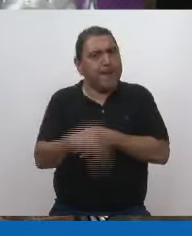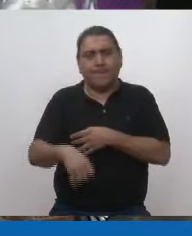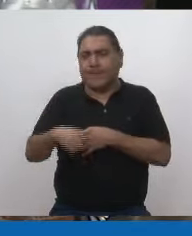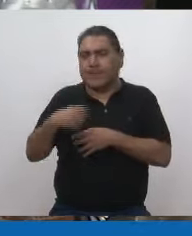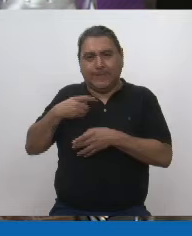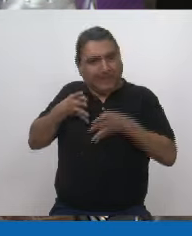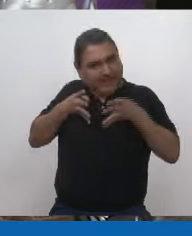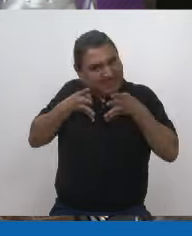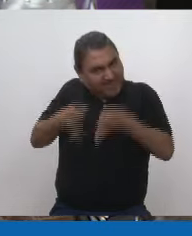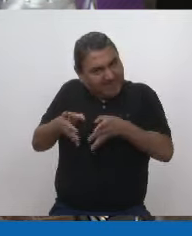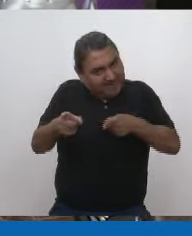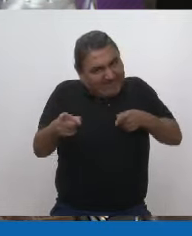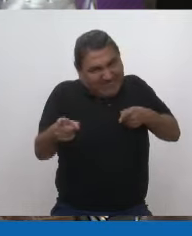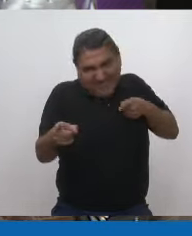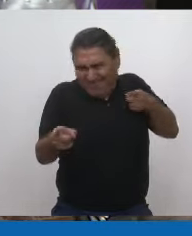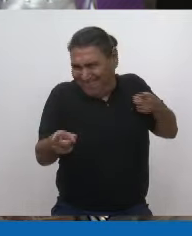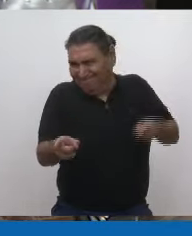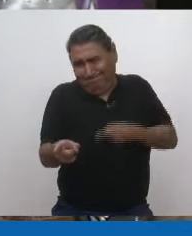combatir.